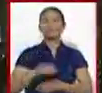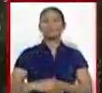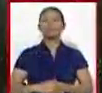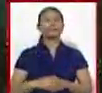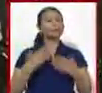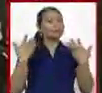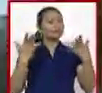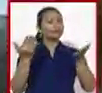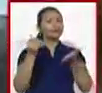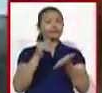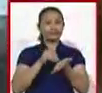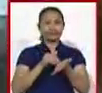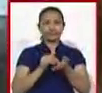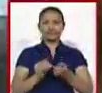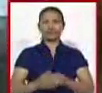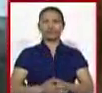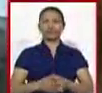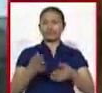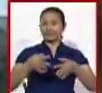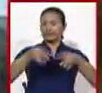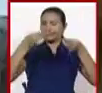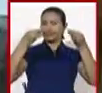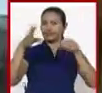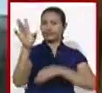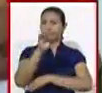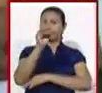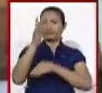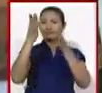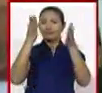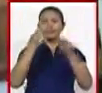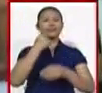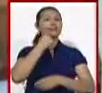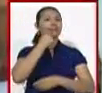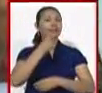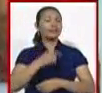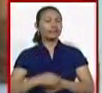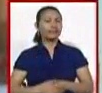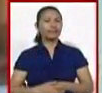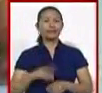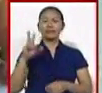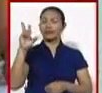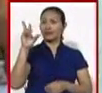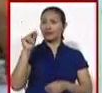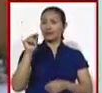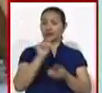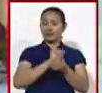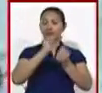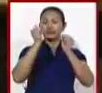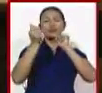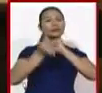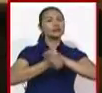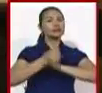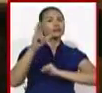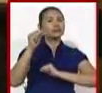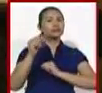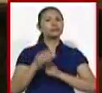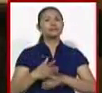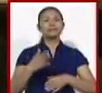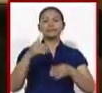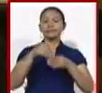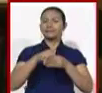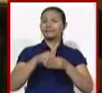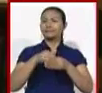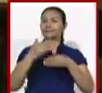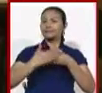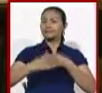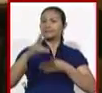tanto vamos a ratificar esa decisión de los bolivianos diciéndole no a la modificación, no a la reelección